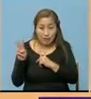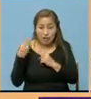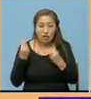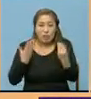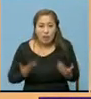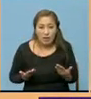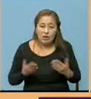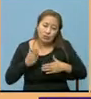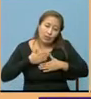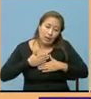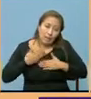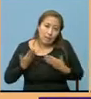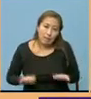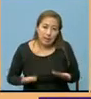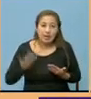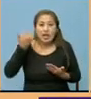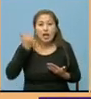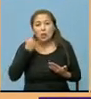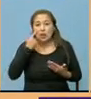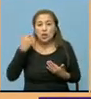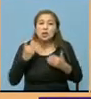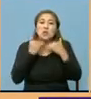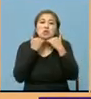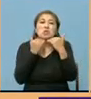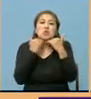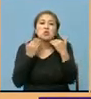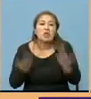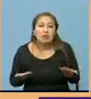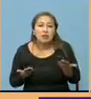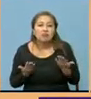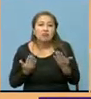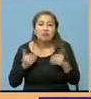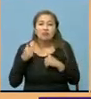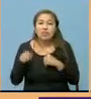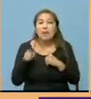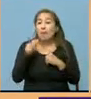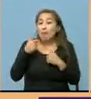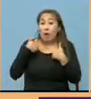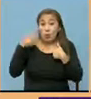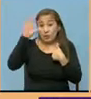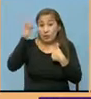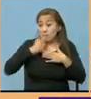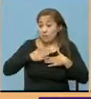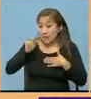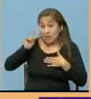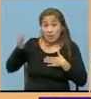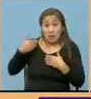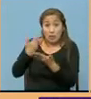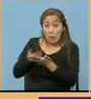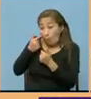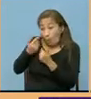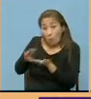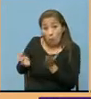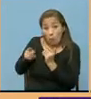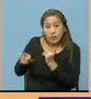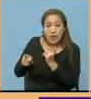veo que lamentablemente hay un intendente que no tiene idea dónde está parado es un paramédico así como el planeta en cuestión